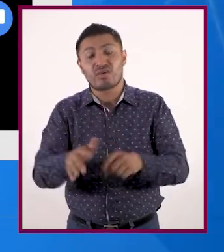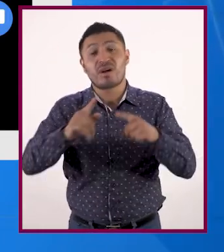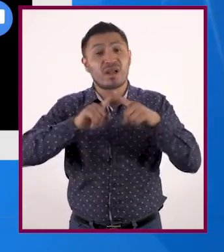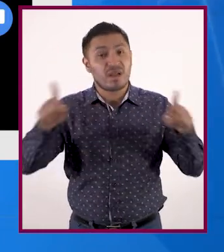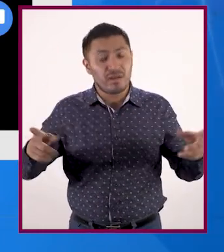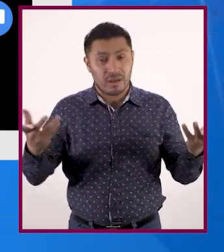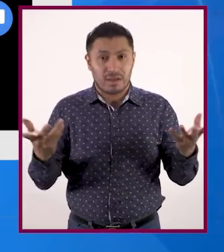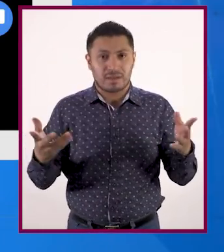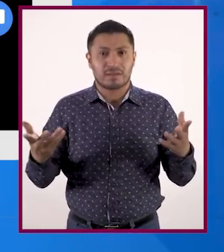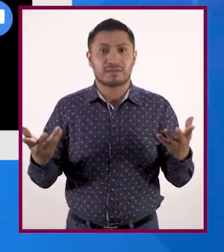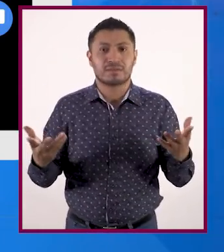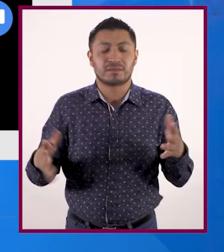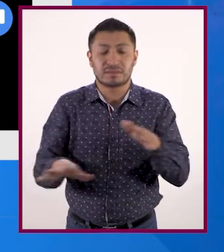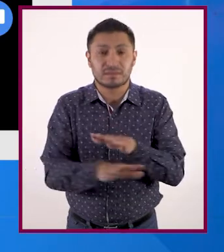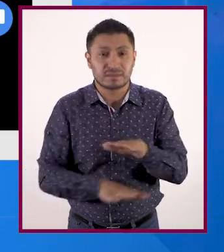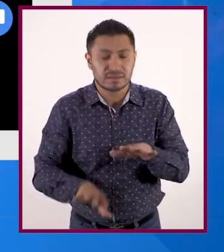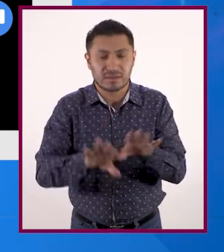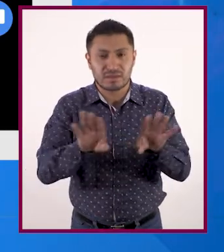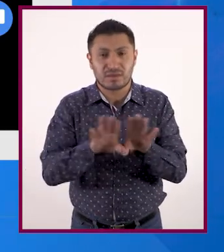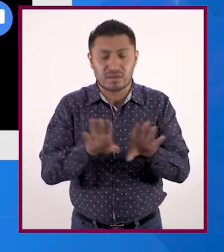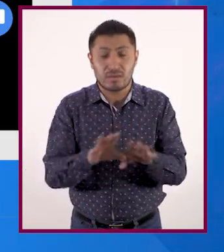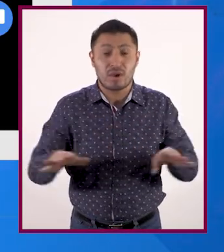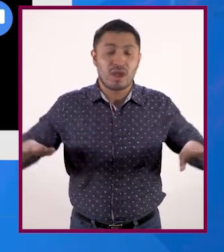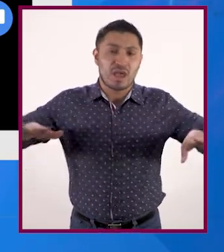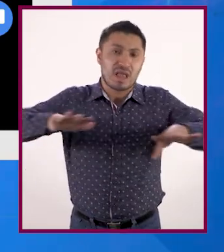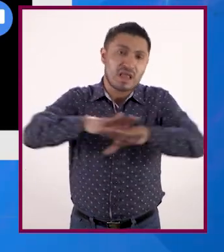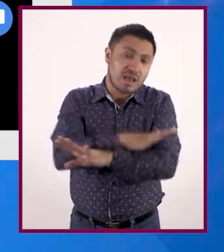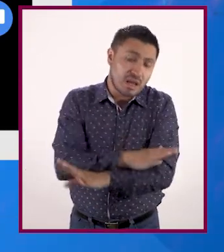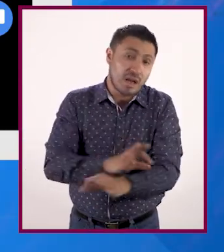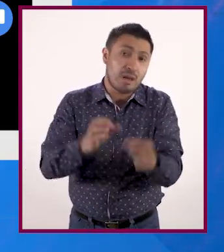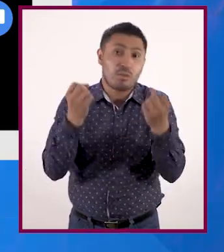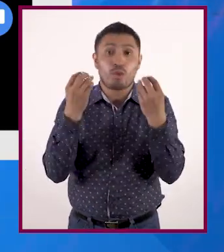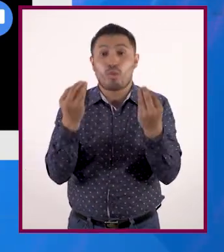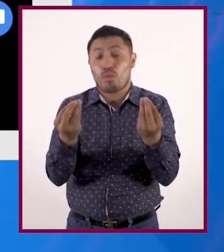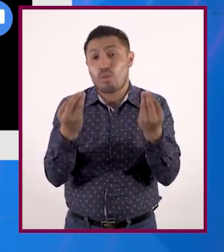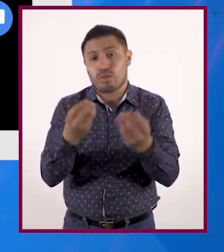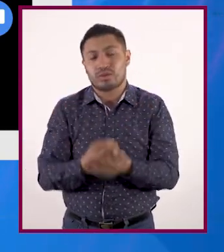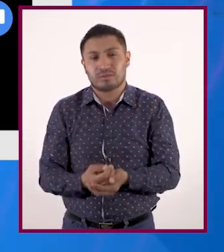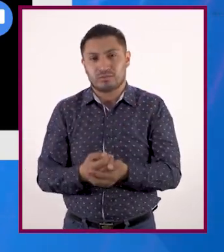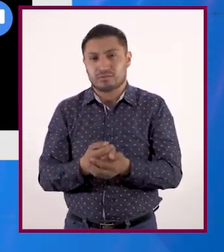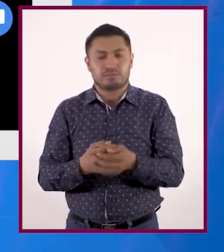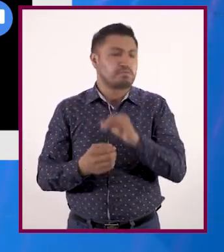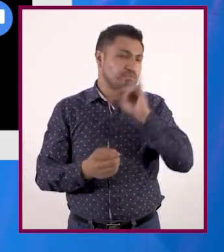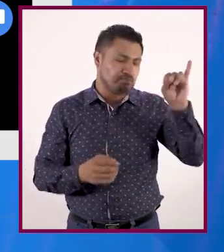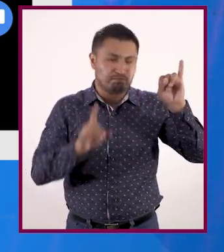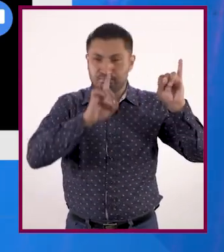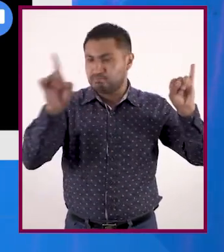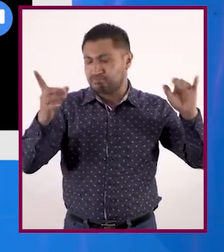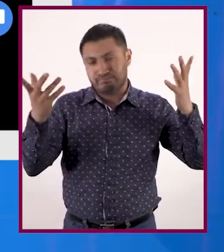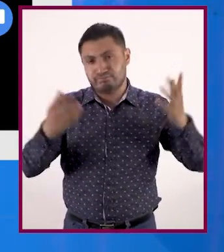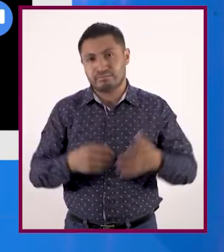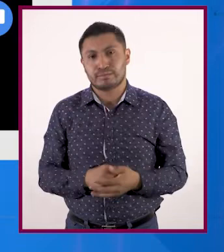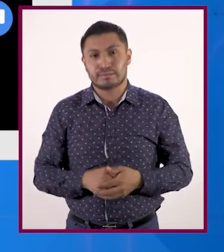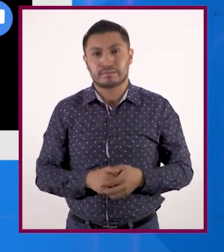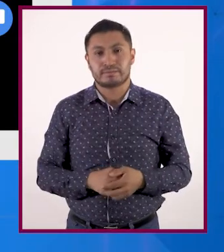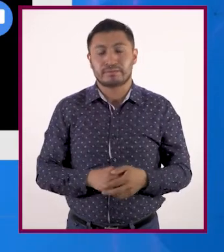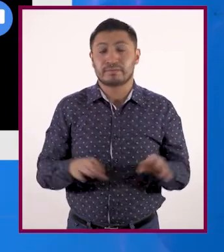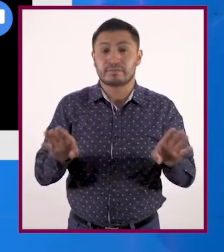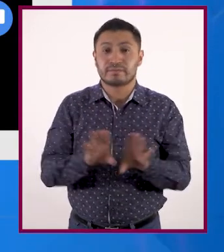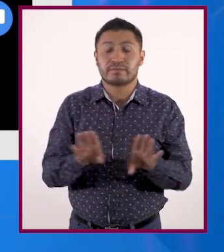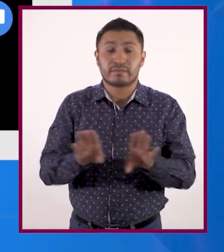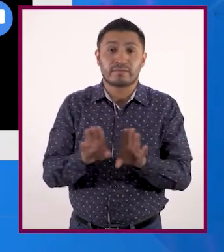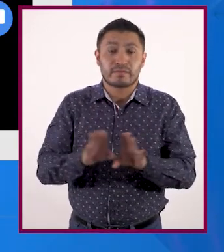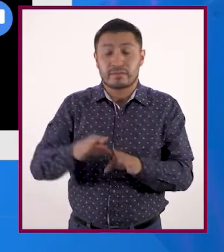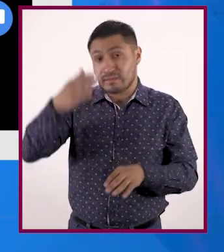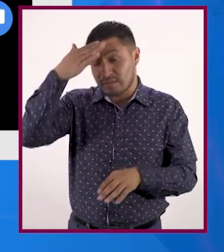pues básicamente la cuestión de la radicalidad de estos puntos de vista cualquiera de los dos sean de izquierda o de derecha como podemos